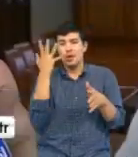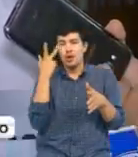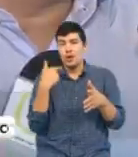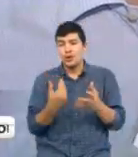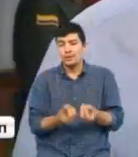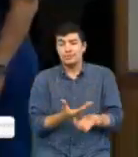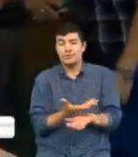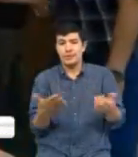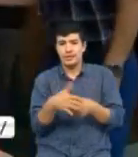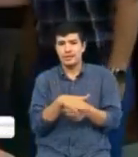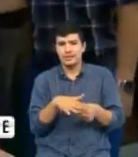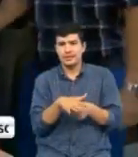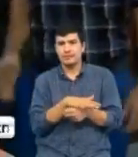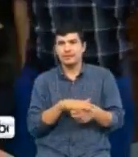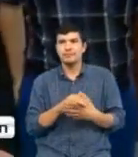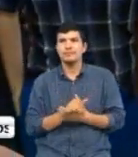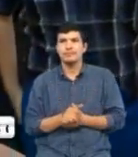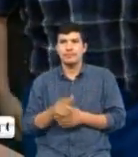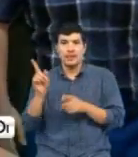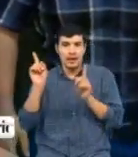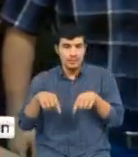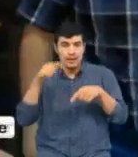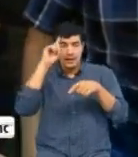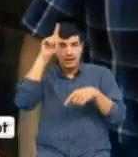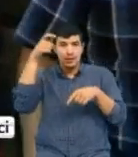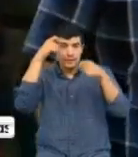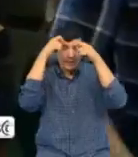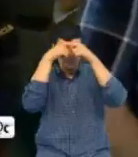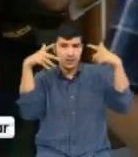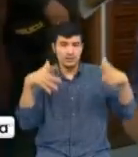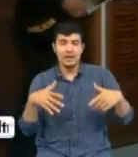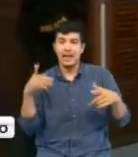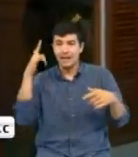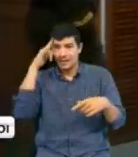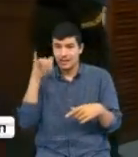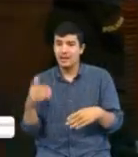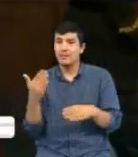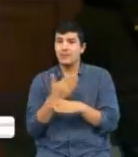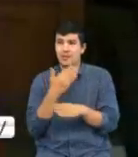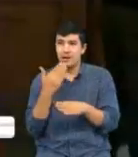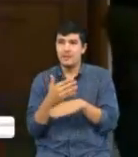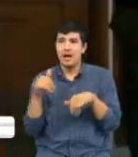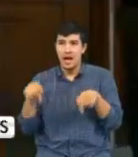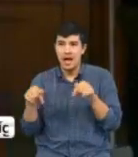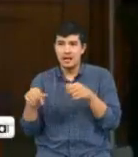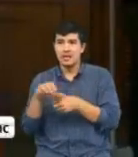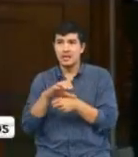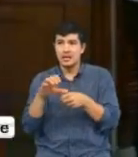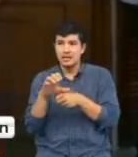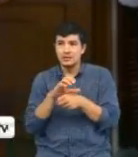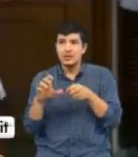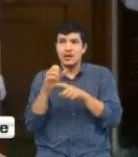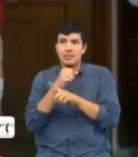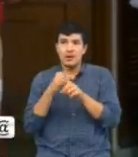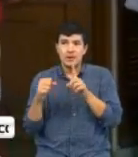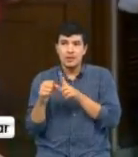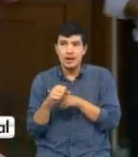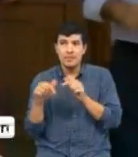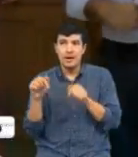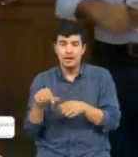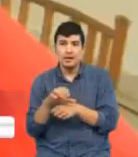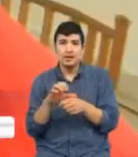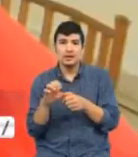esta situación. Se haga presente el gobierno nacional. Creemos que en este problema que está viviendo la ciudad, que es económico y social,